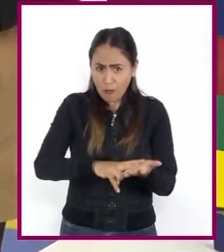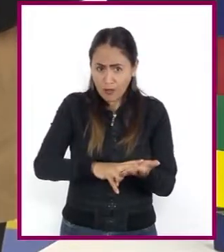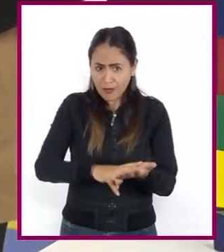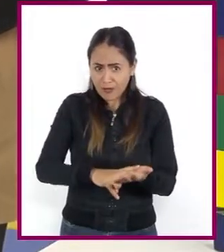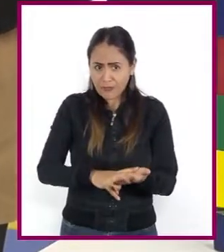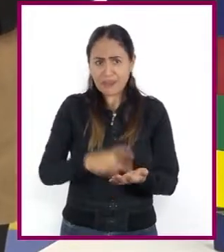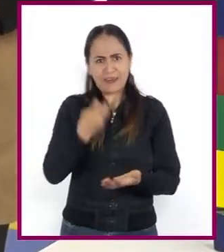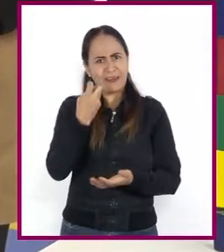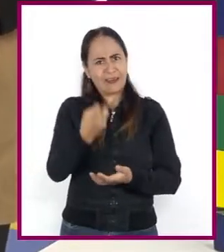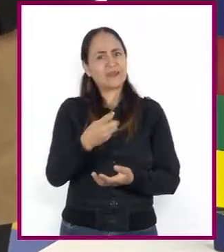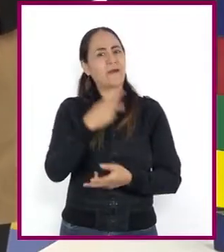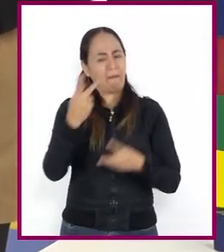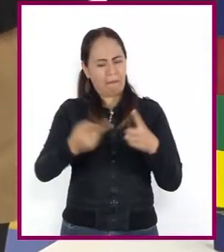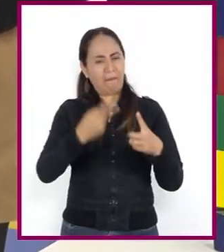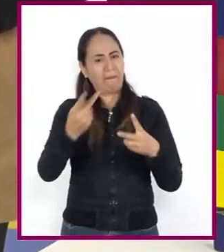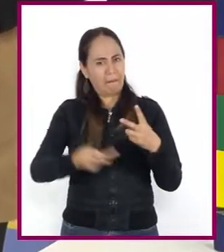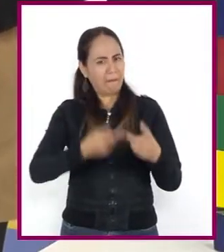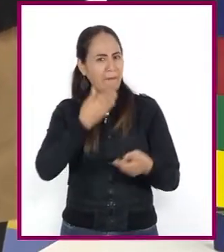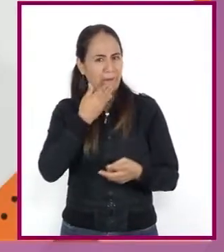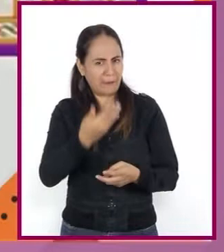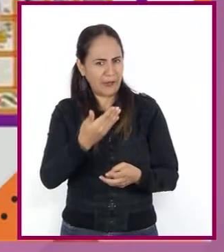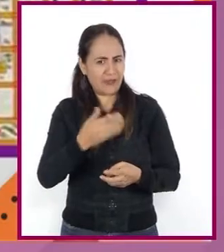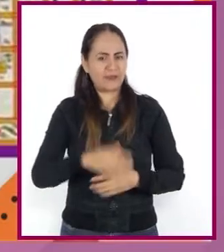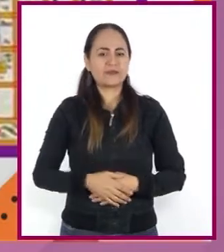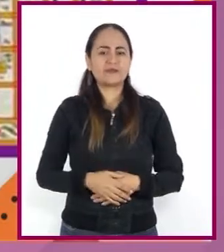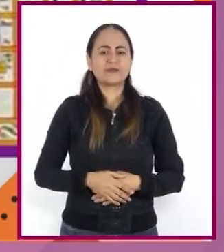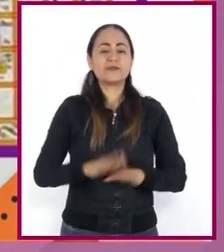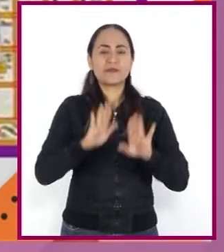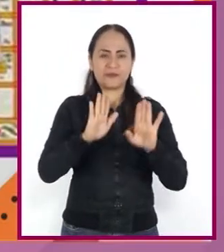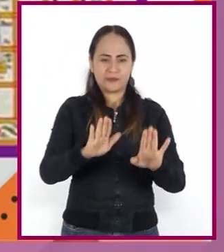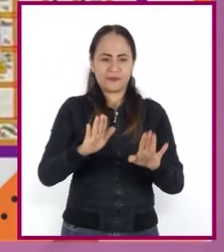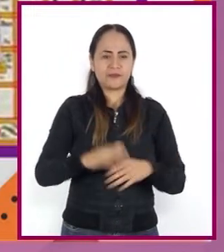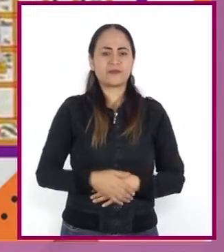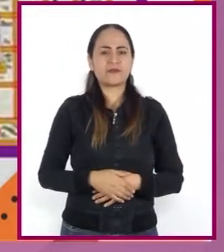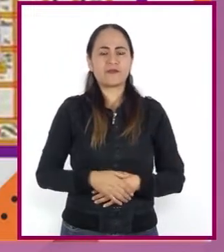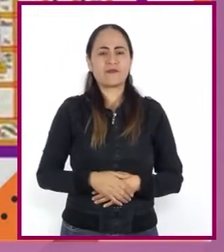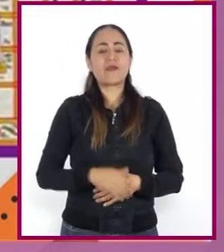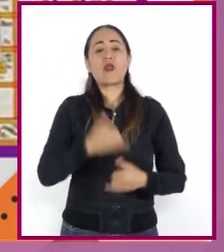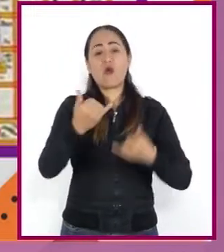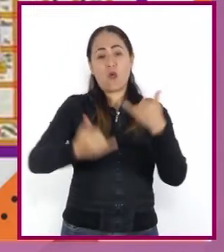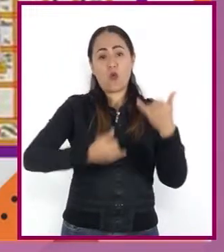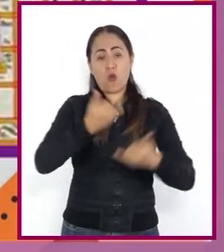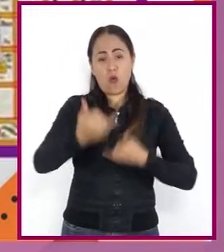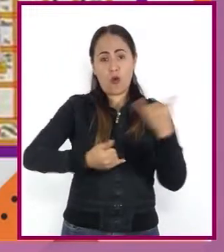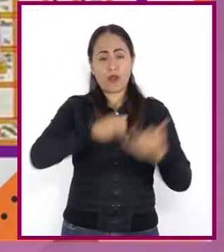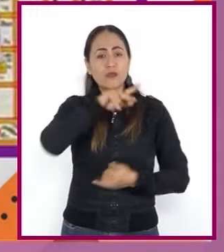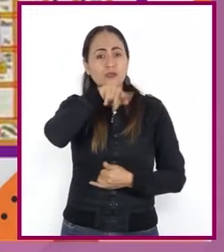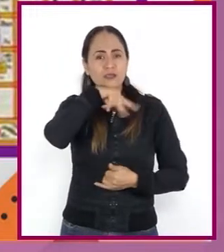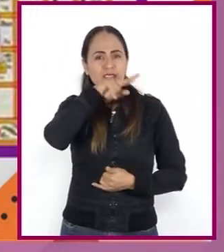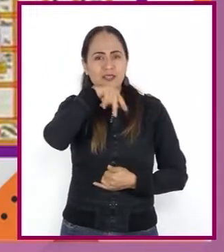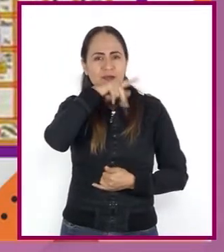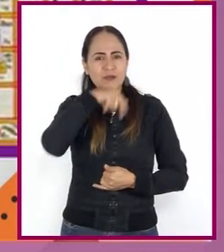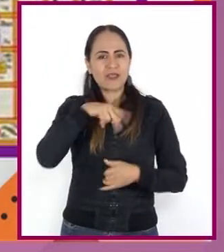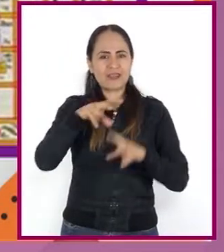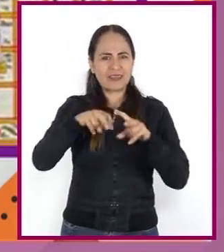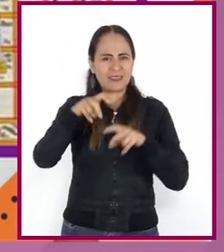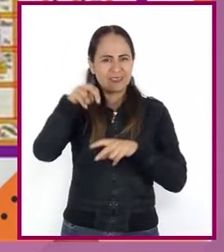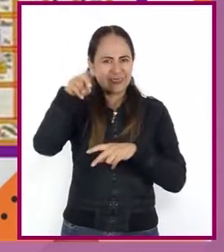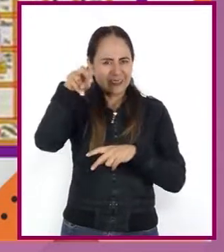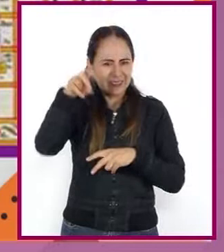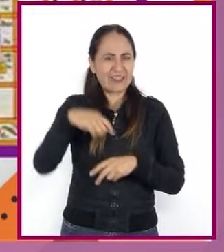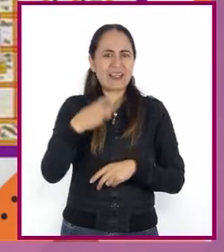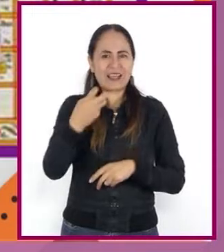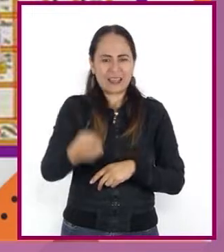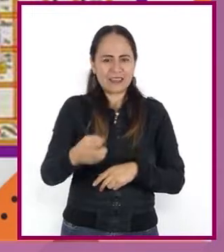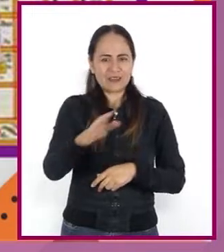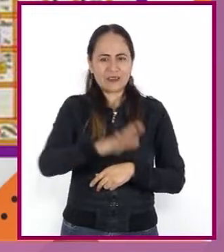Excelentes preguntas, pero bien, deben saber que el juego de Serpientes y Escaleras es una versión